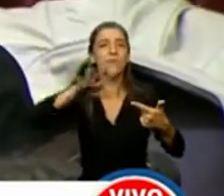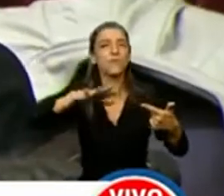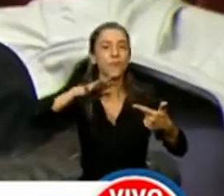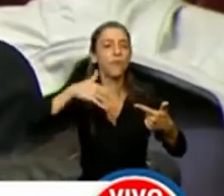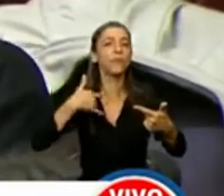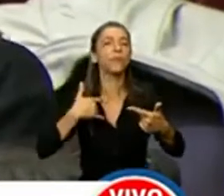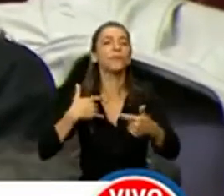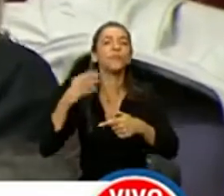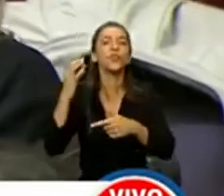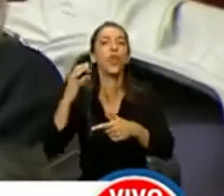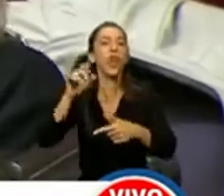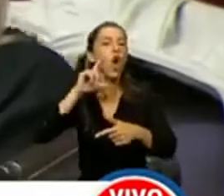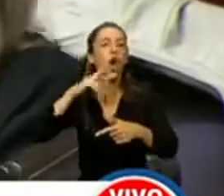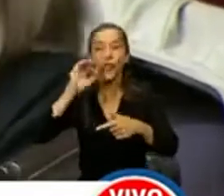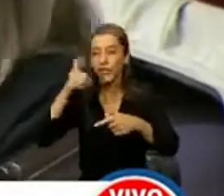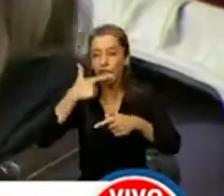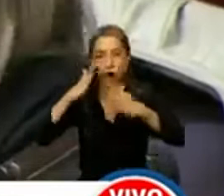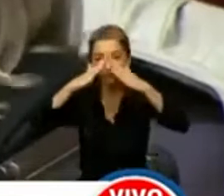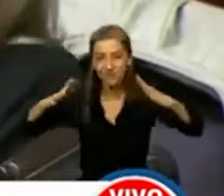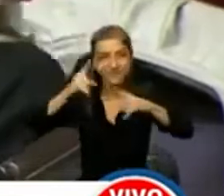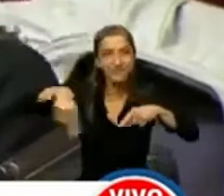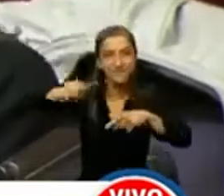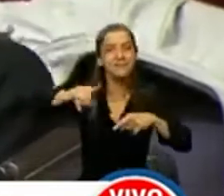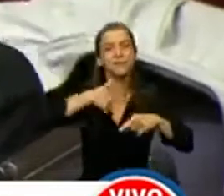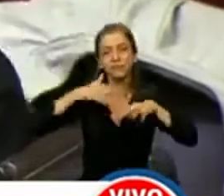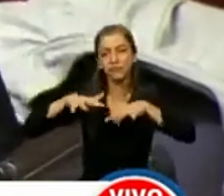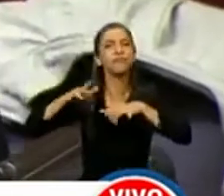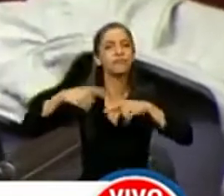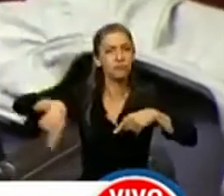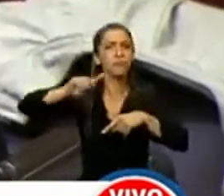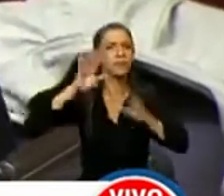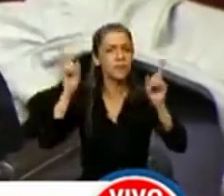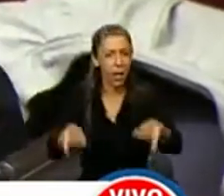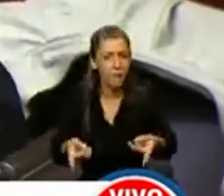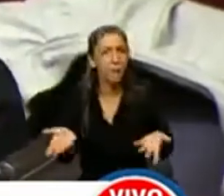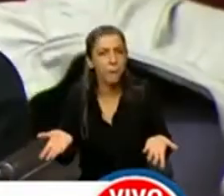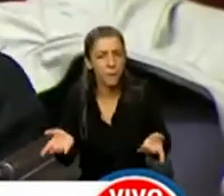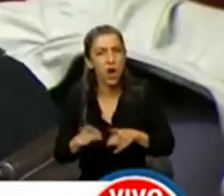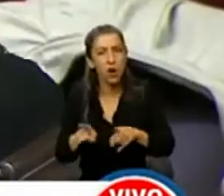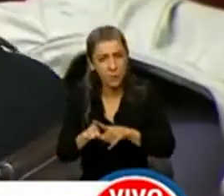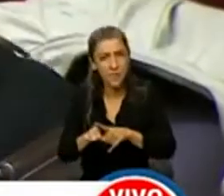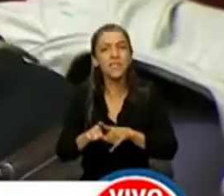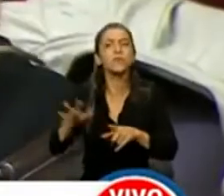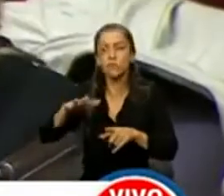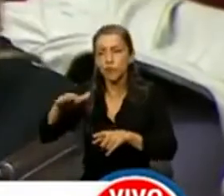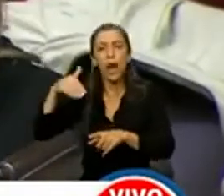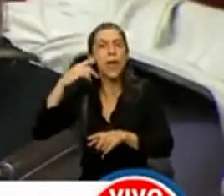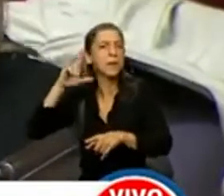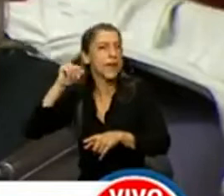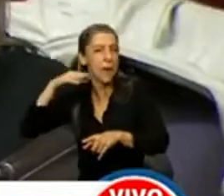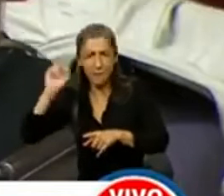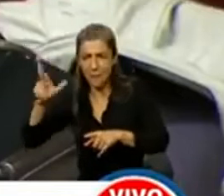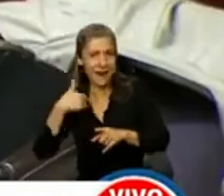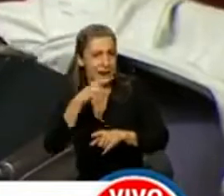más equipamiento para fusilar a los pibes en Buenos Aires o en Miramar. Entonces, señor